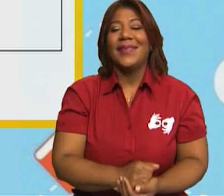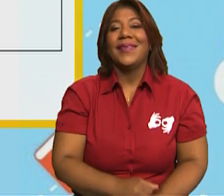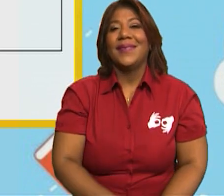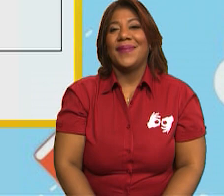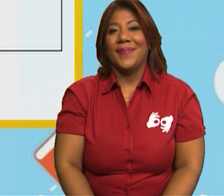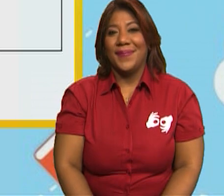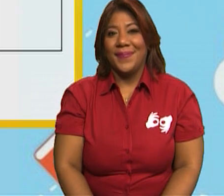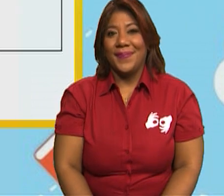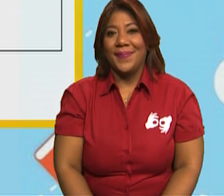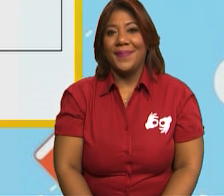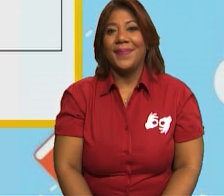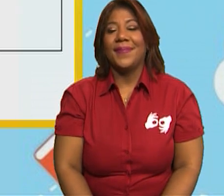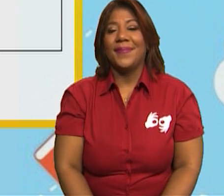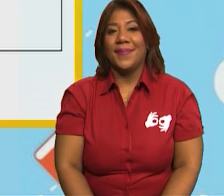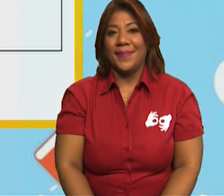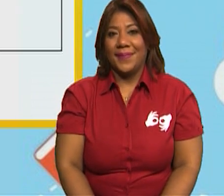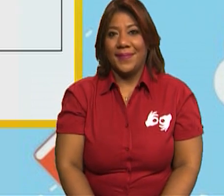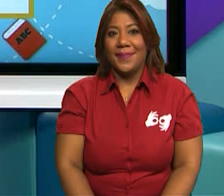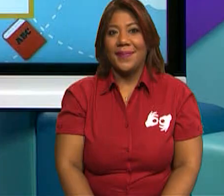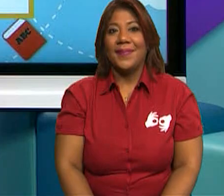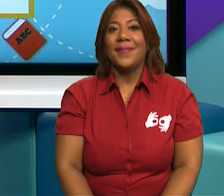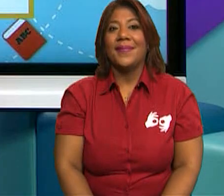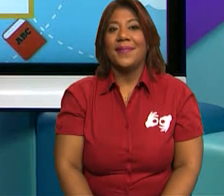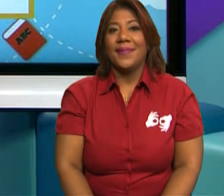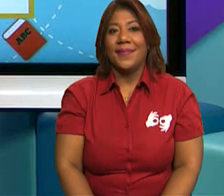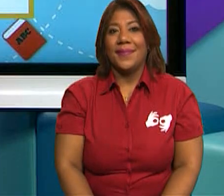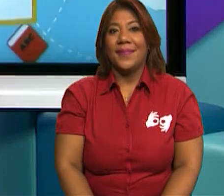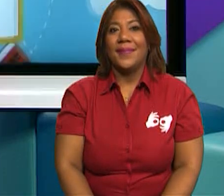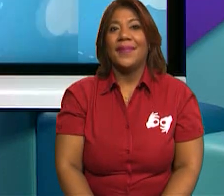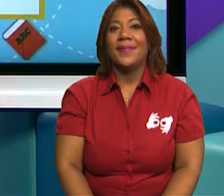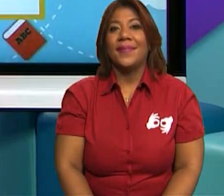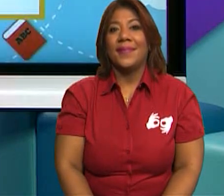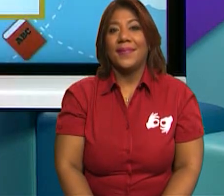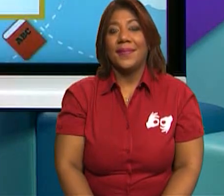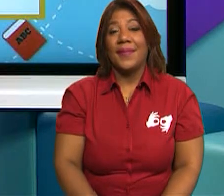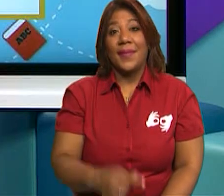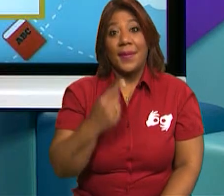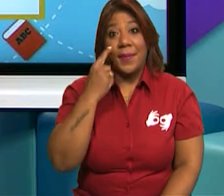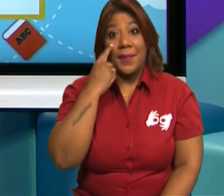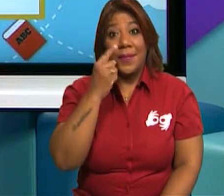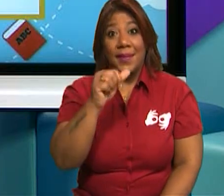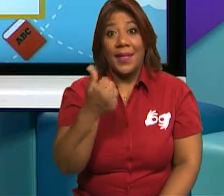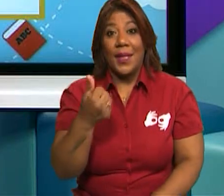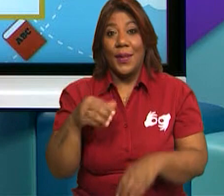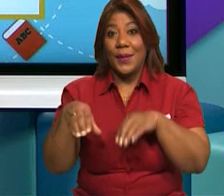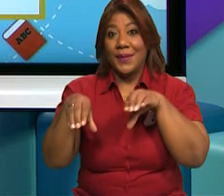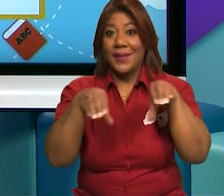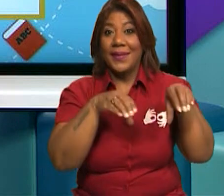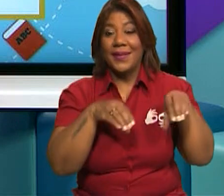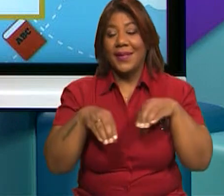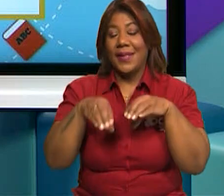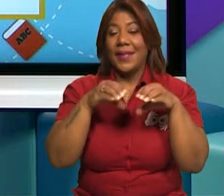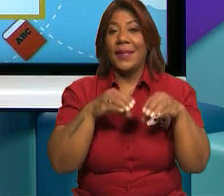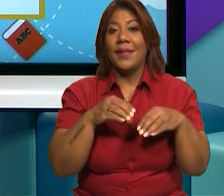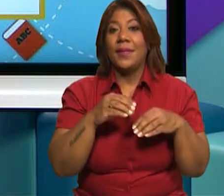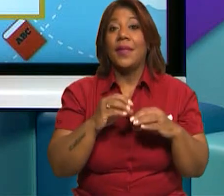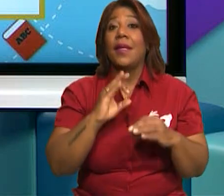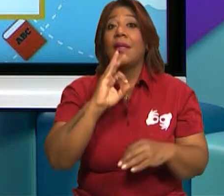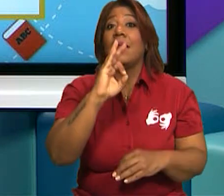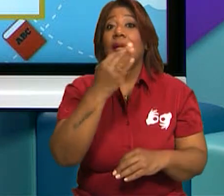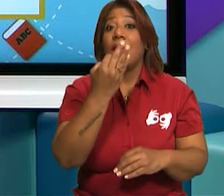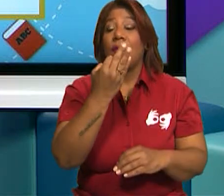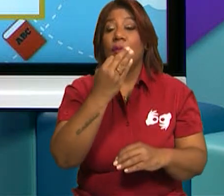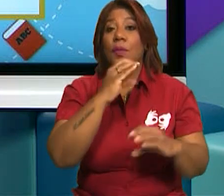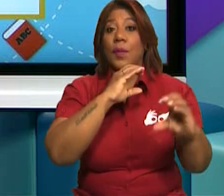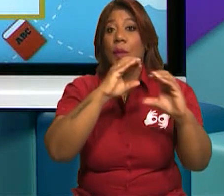Vamos a pasar con la siguiente actividad. Ahora vamos a ver los medios de